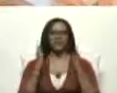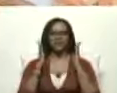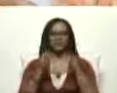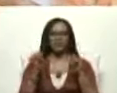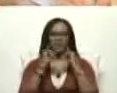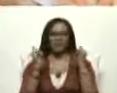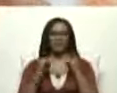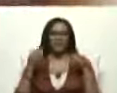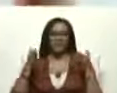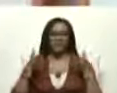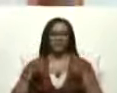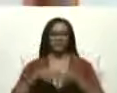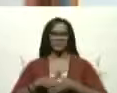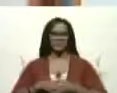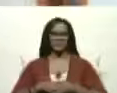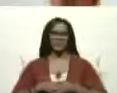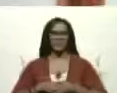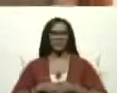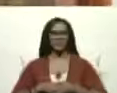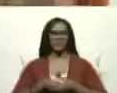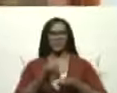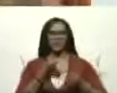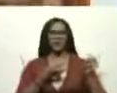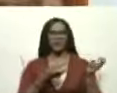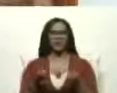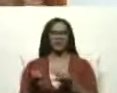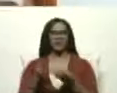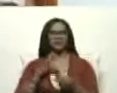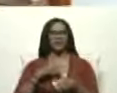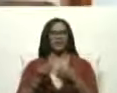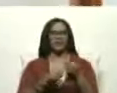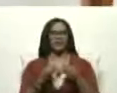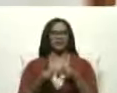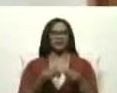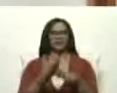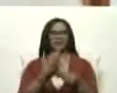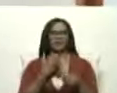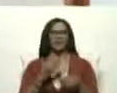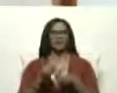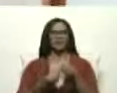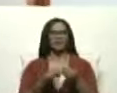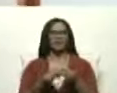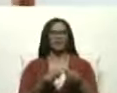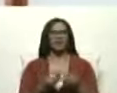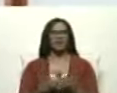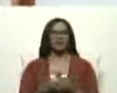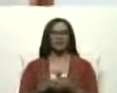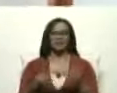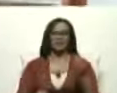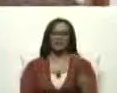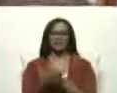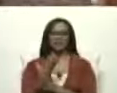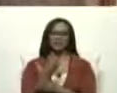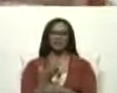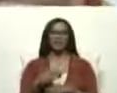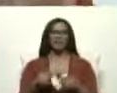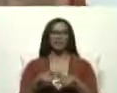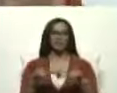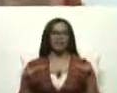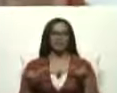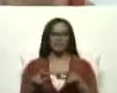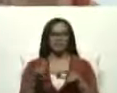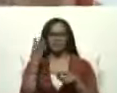de formación. Bueno, la invitación está hecha. Próximamente estará llevándose a cabo la reinauguración de estos